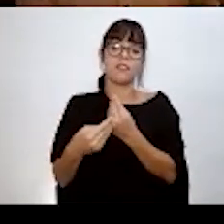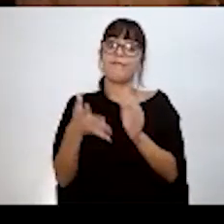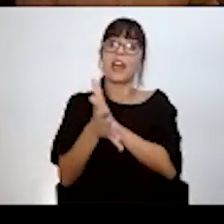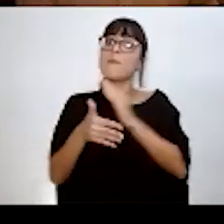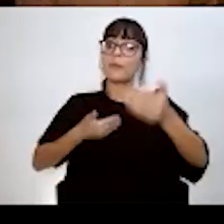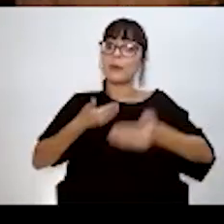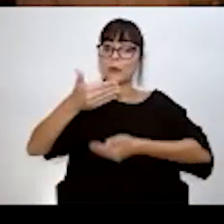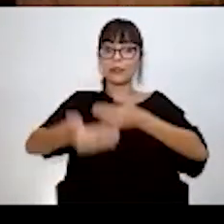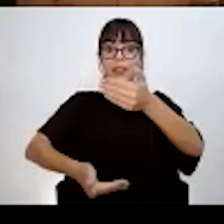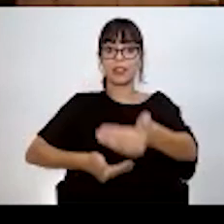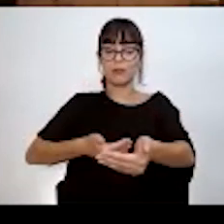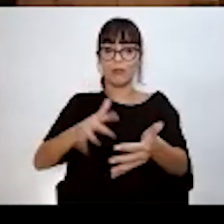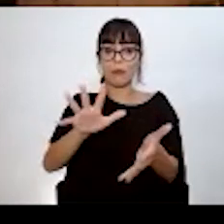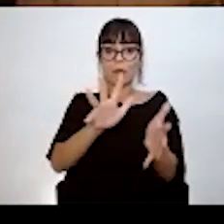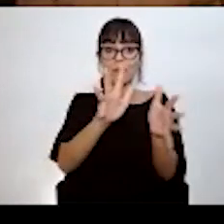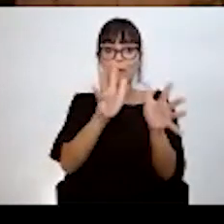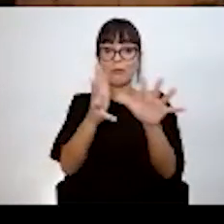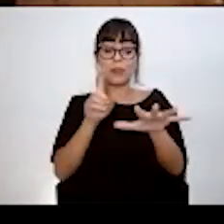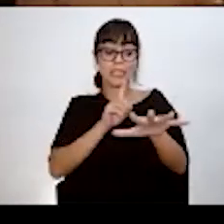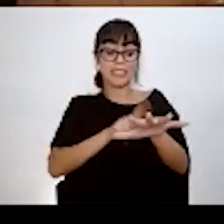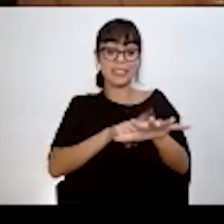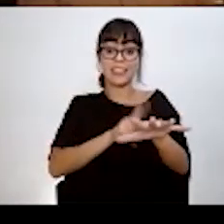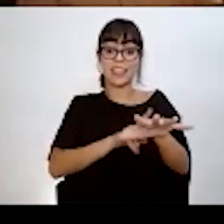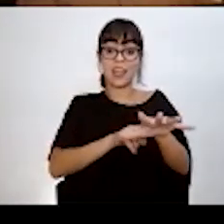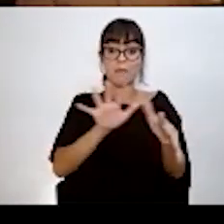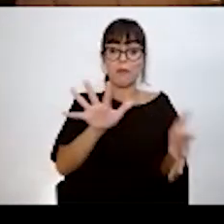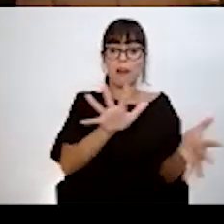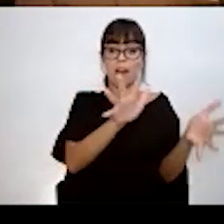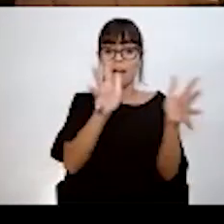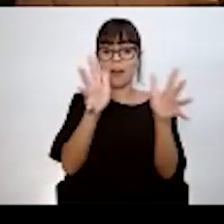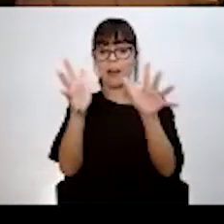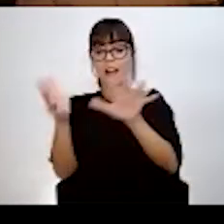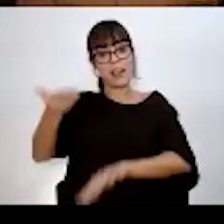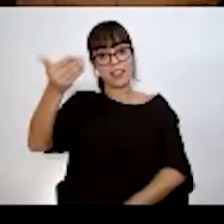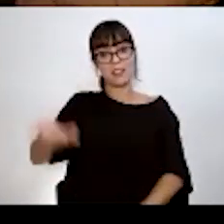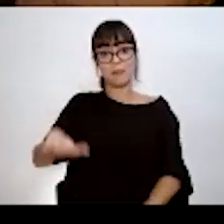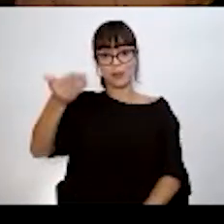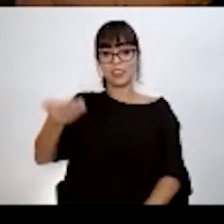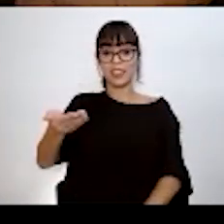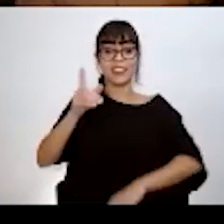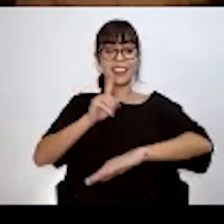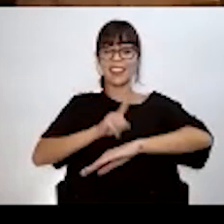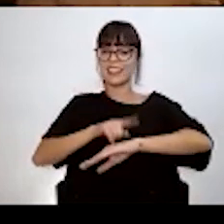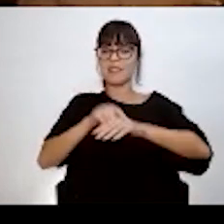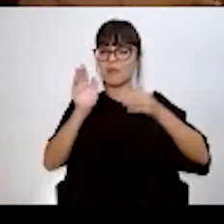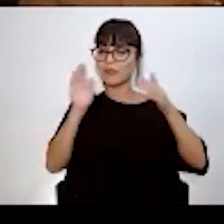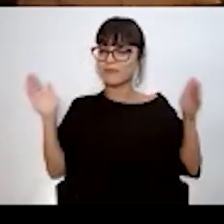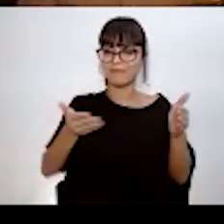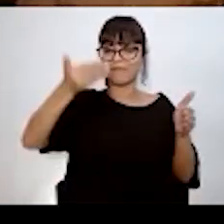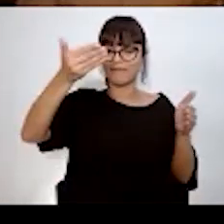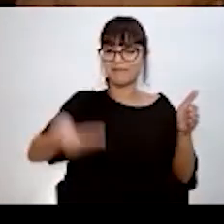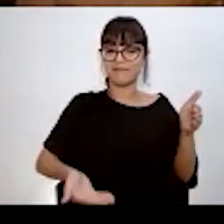tal, el tiempo es fundamental. La cronología constituye un elemento central en este discurso explicativo, hasta el